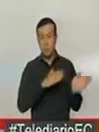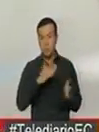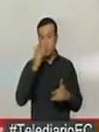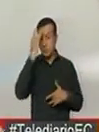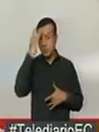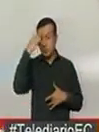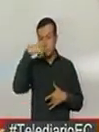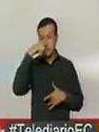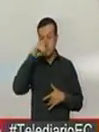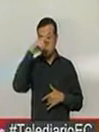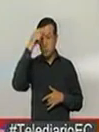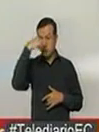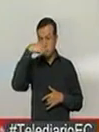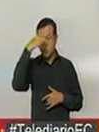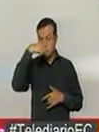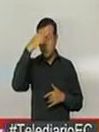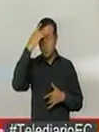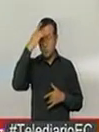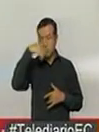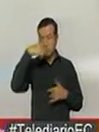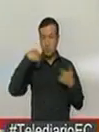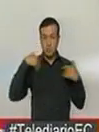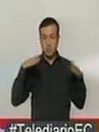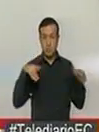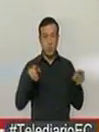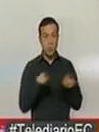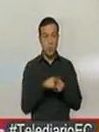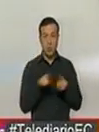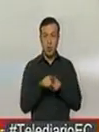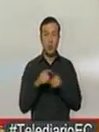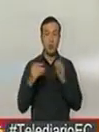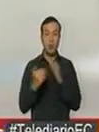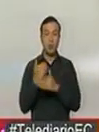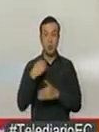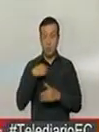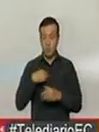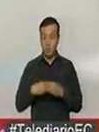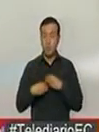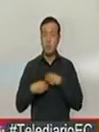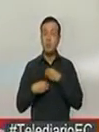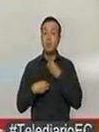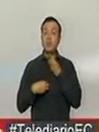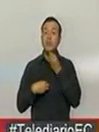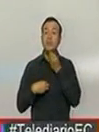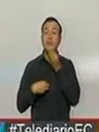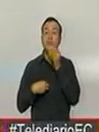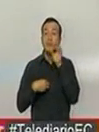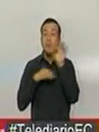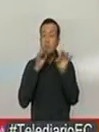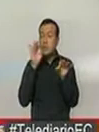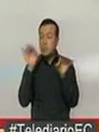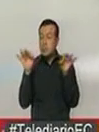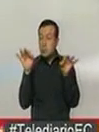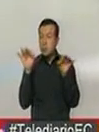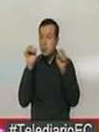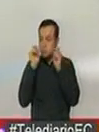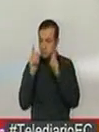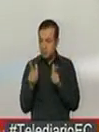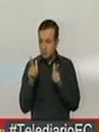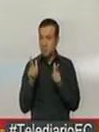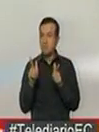es cierto? Hay que utilizar las mismas para el caso del coronavirus. Hay que cualquier